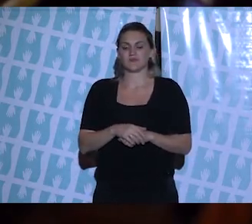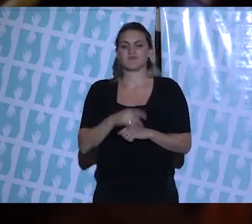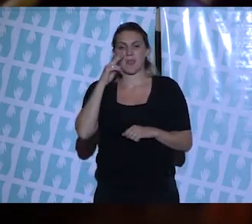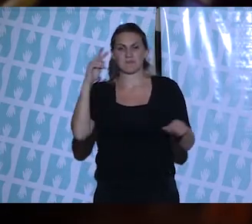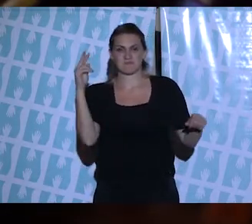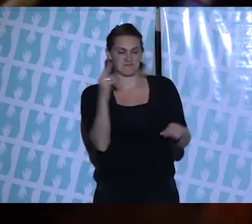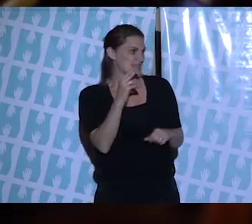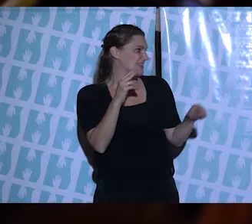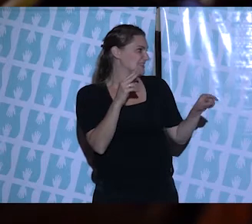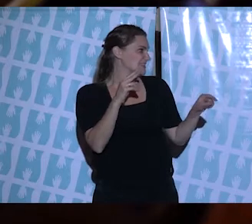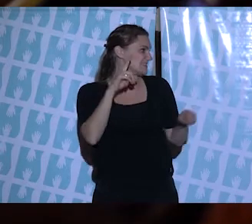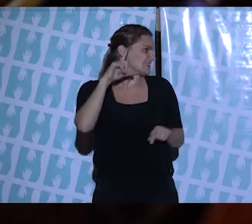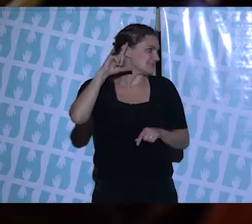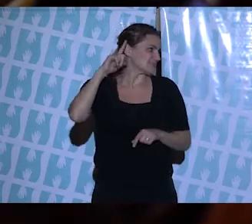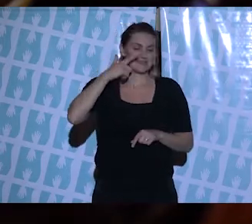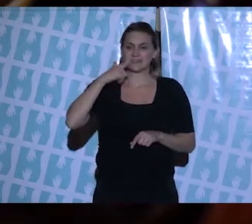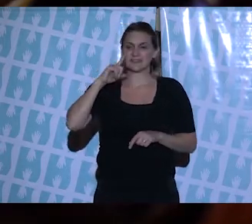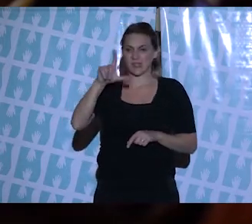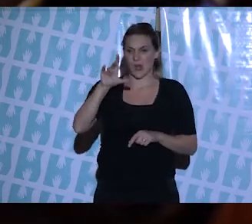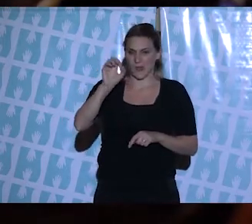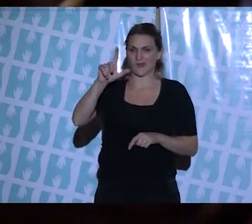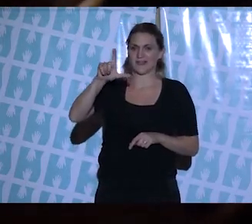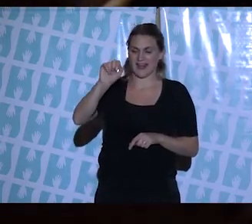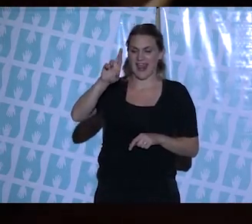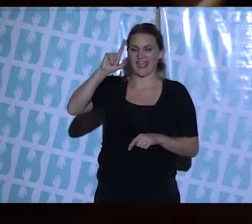¿Por qué la importancia? Porque ese mismo año,